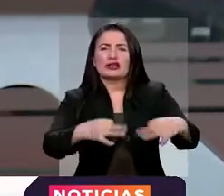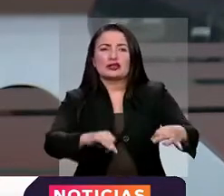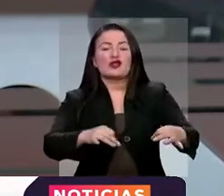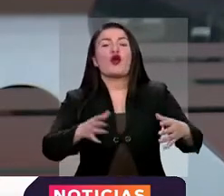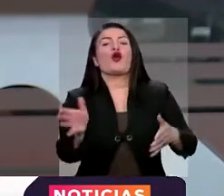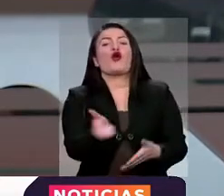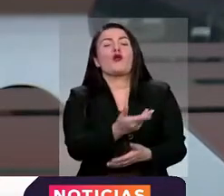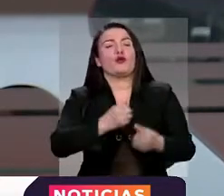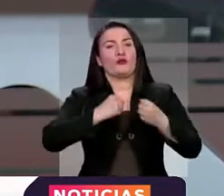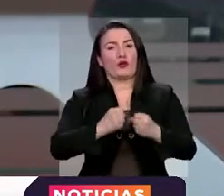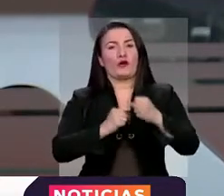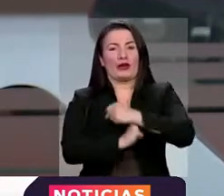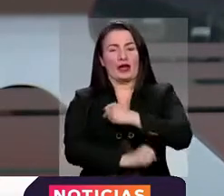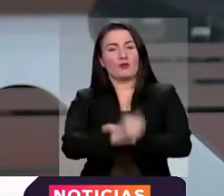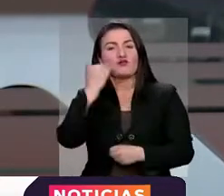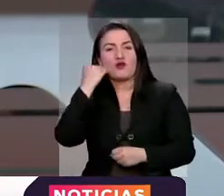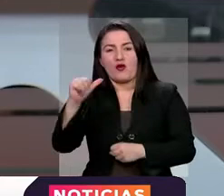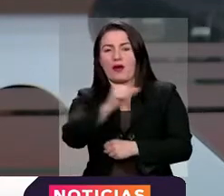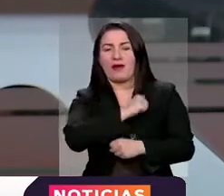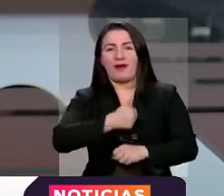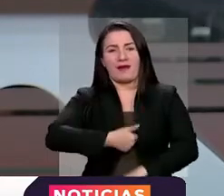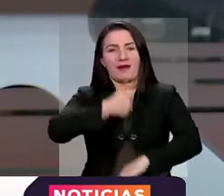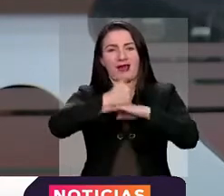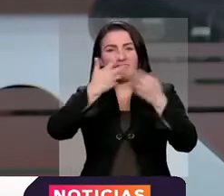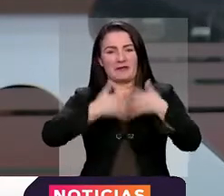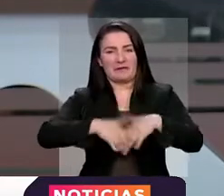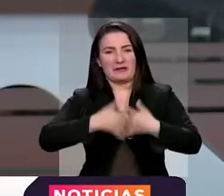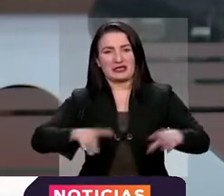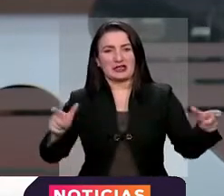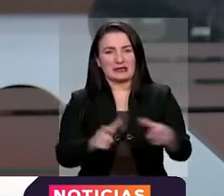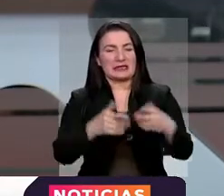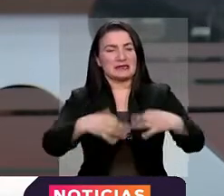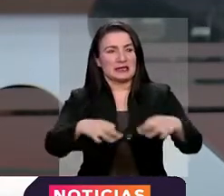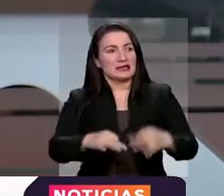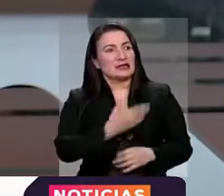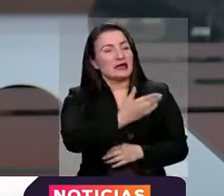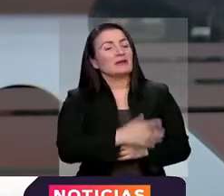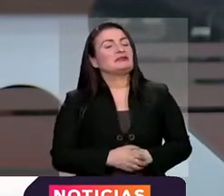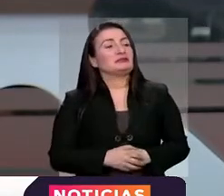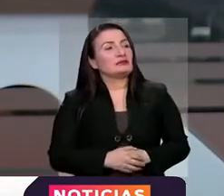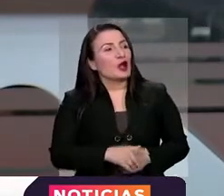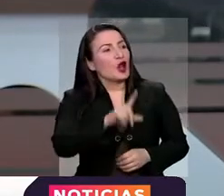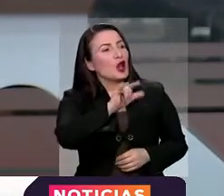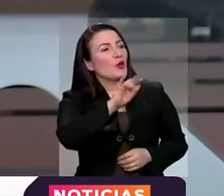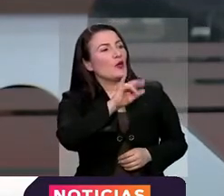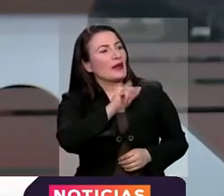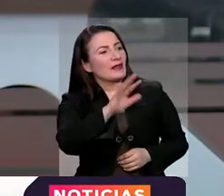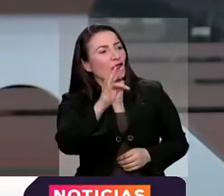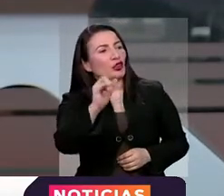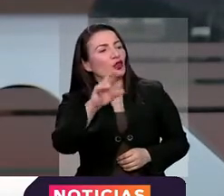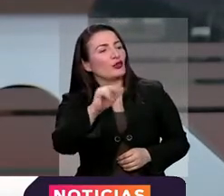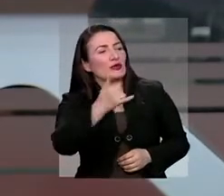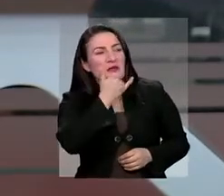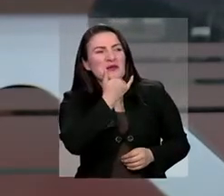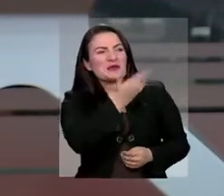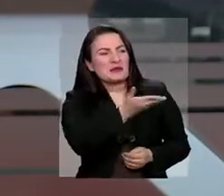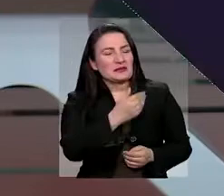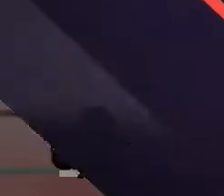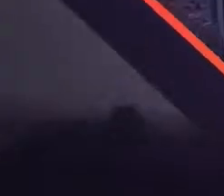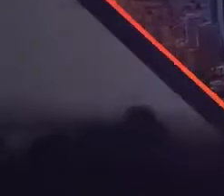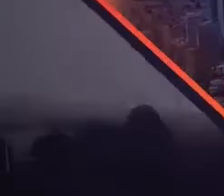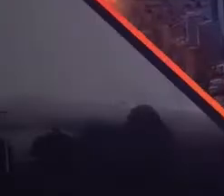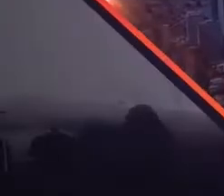con el empoderamiento femenino como uno de los ejes centrales. Muy buenas tardes, Lorena Torres. Cuéntenos más detalles de este evento.